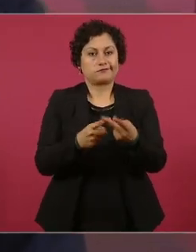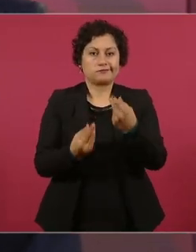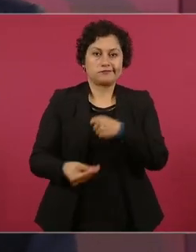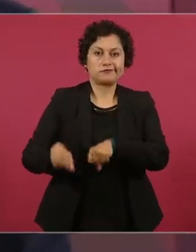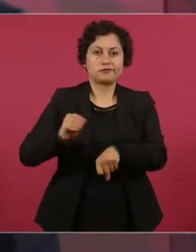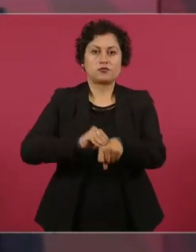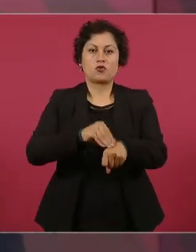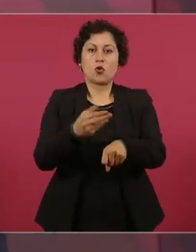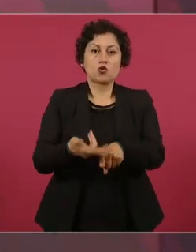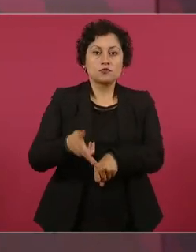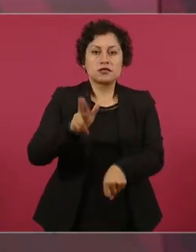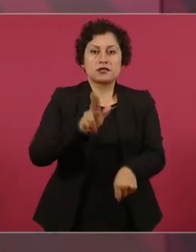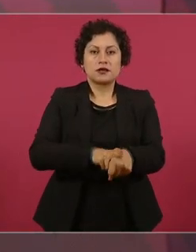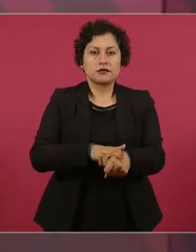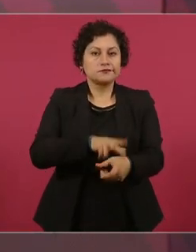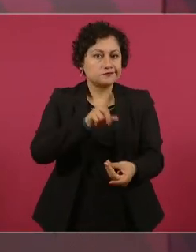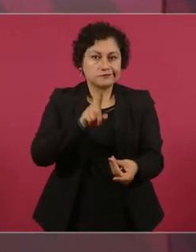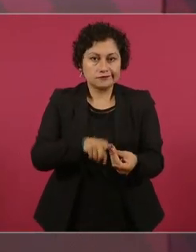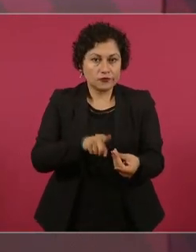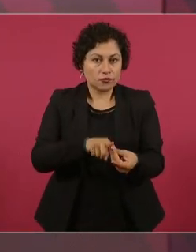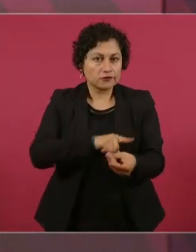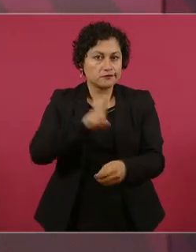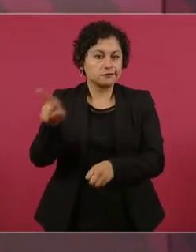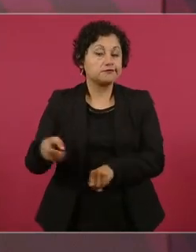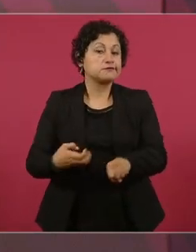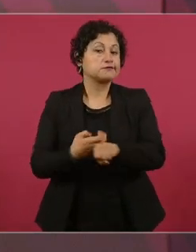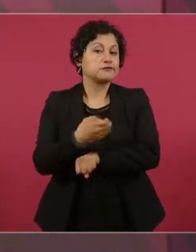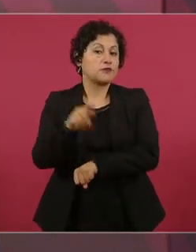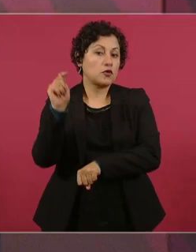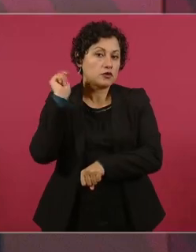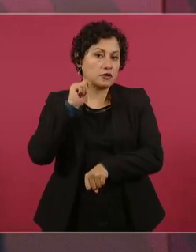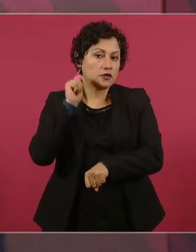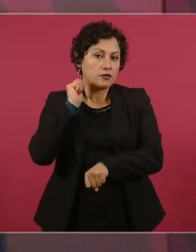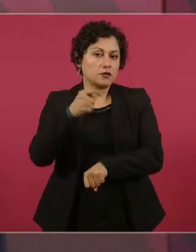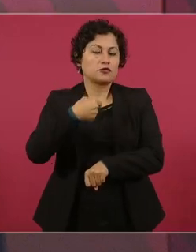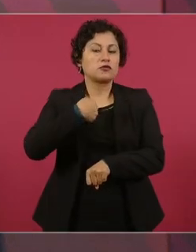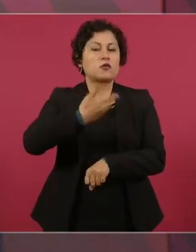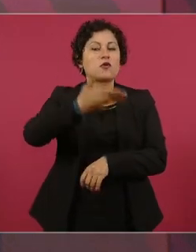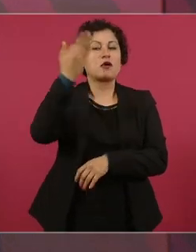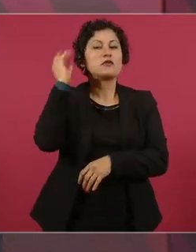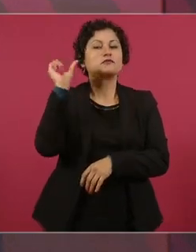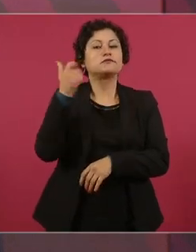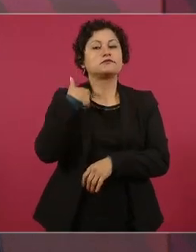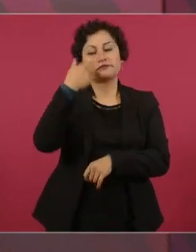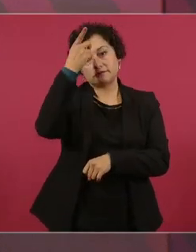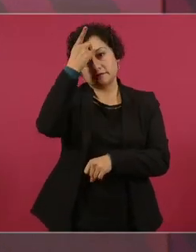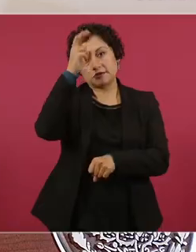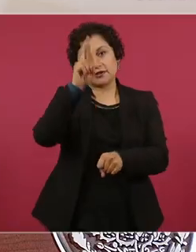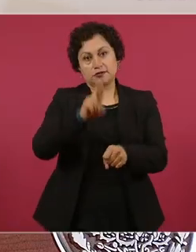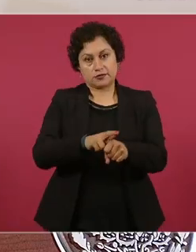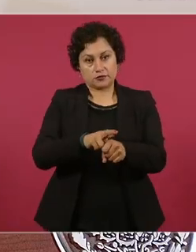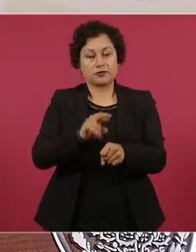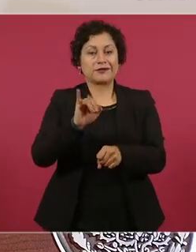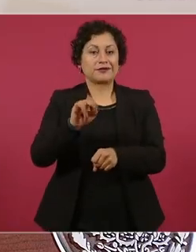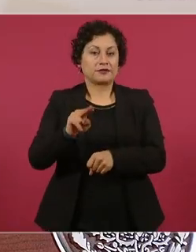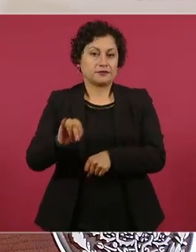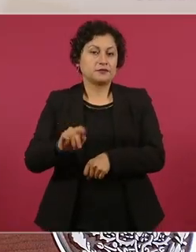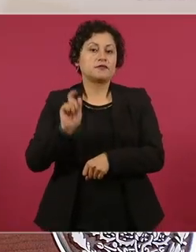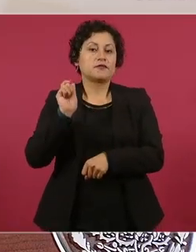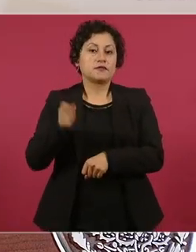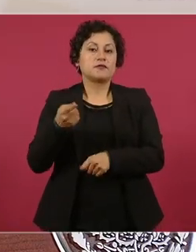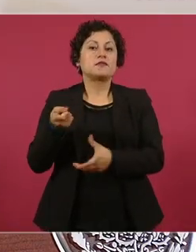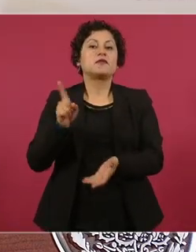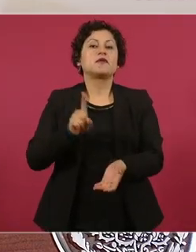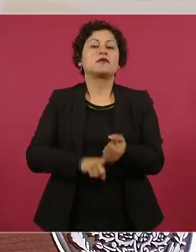en Tabasco, siendo director del INI, el programa IMSS